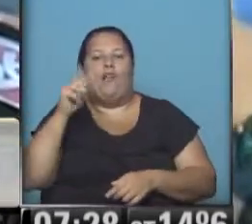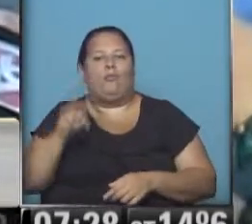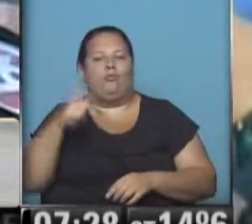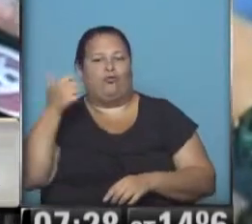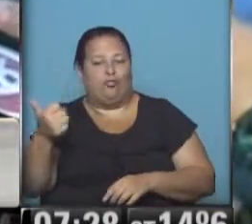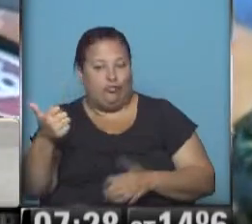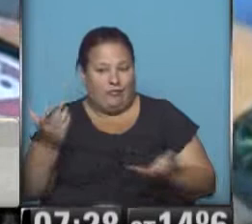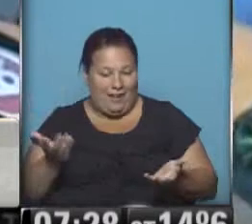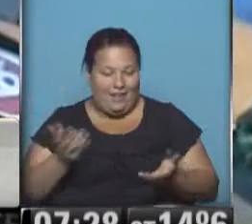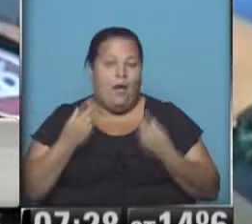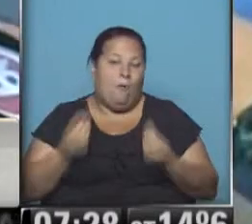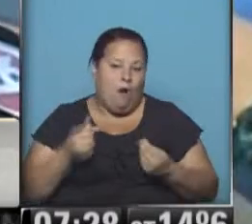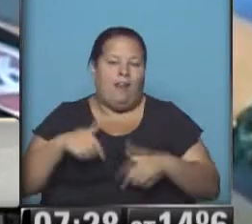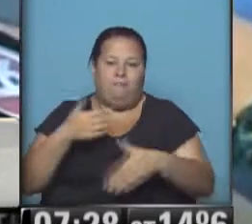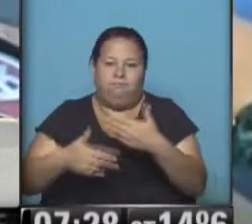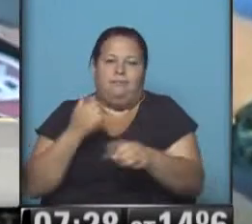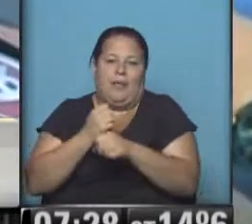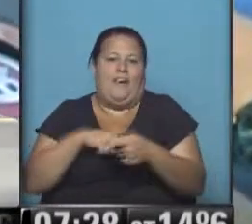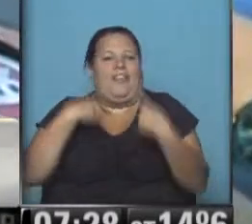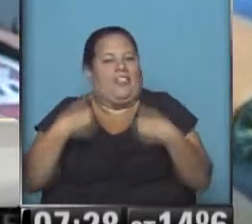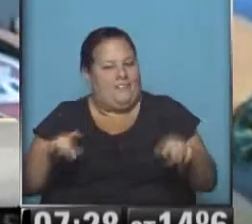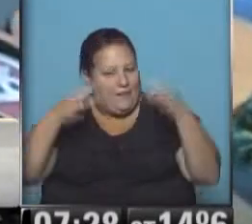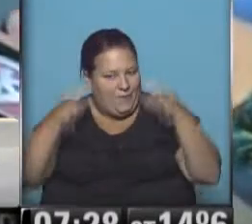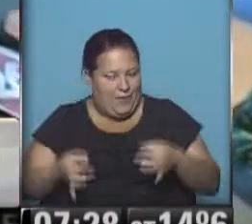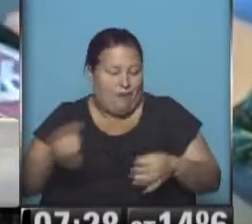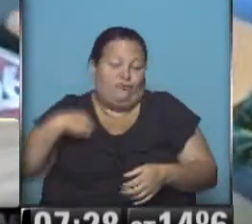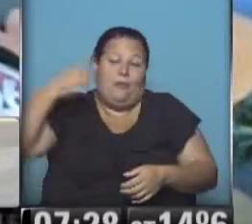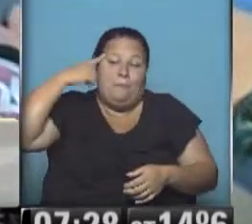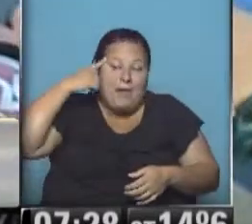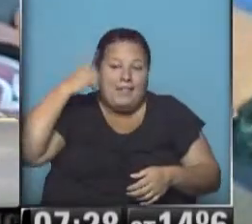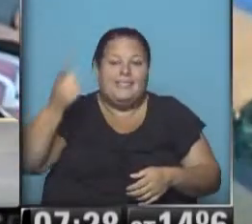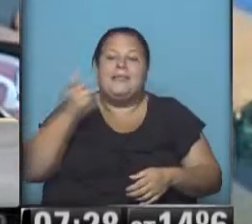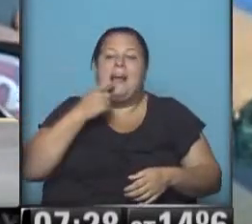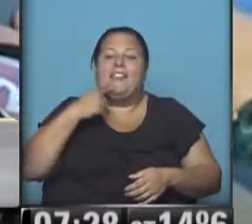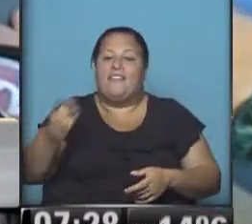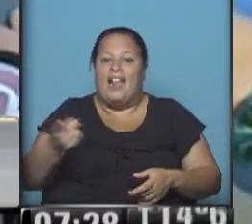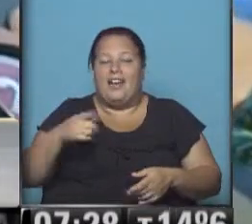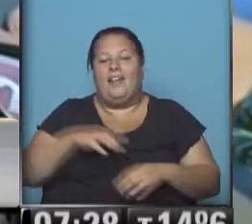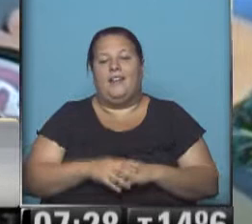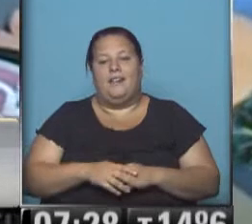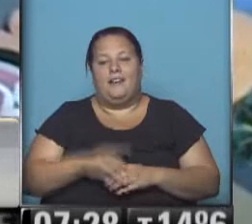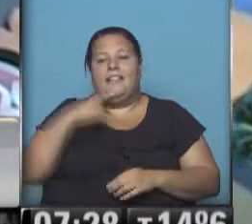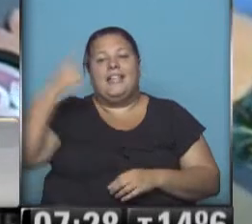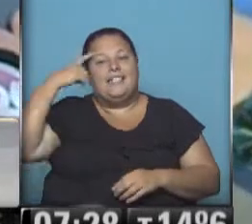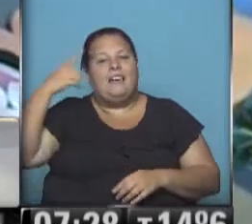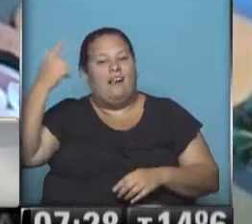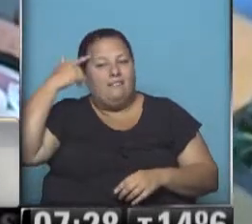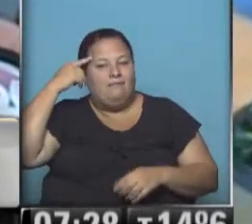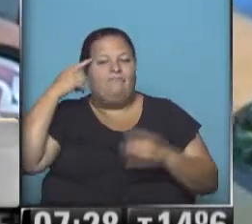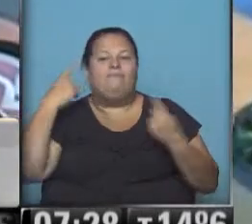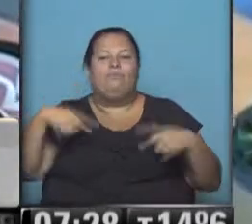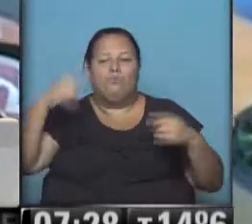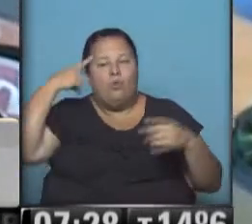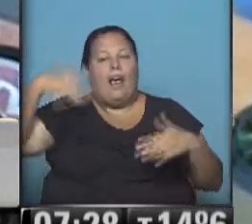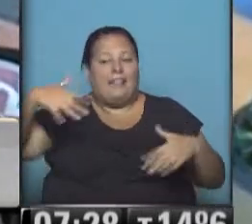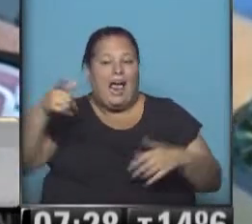4.6 veces, es porque las cosas las hemos hecho de otra manera. Se me ocurre lo que dice Martín Fierro, ¿no? Hay sabios que de su ciencia tienen la cabeza llena,